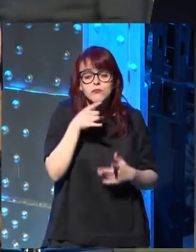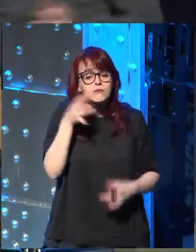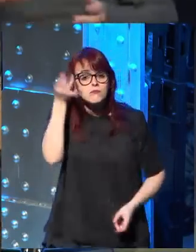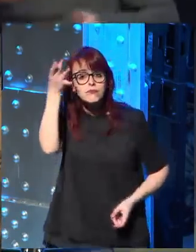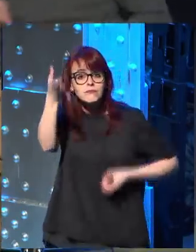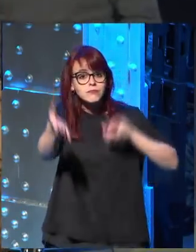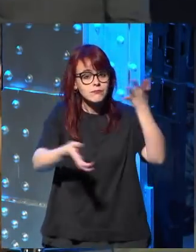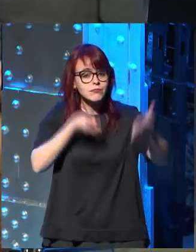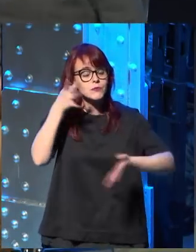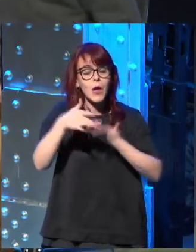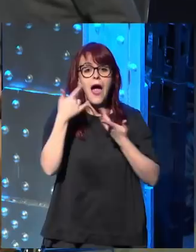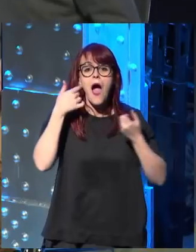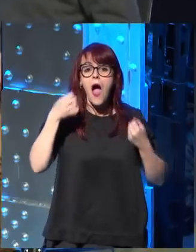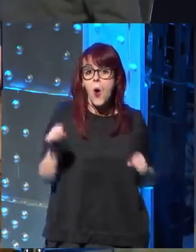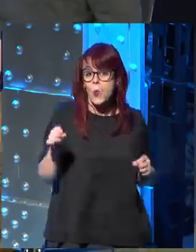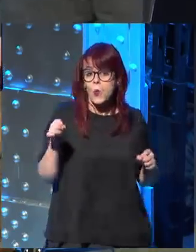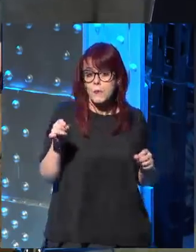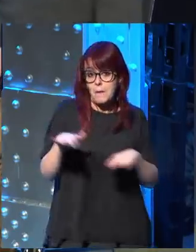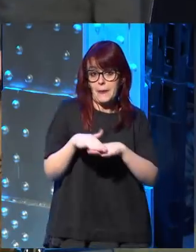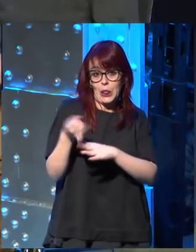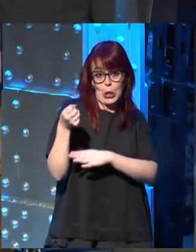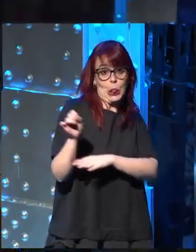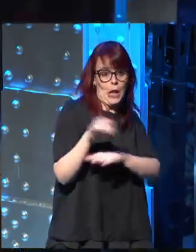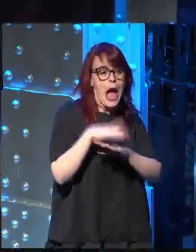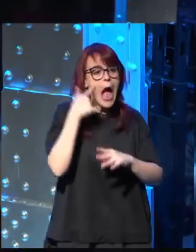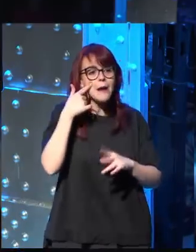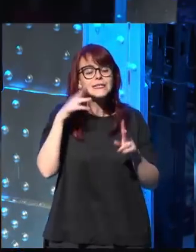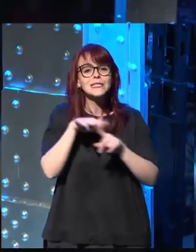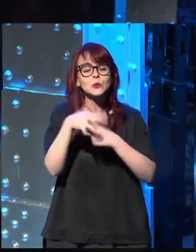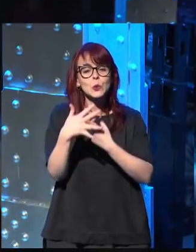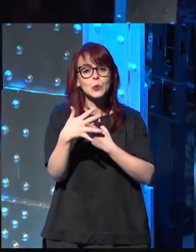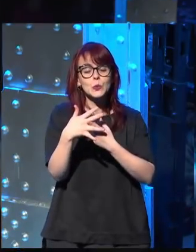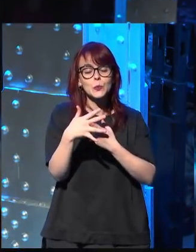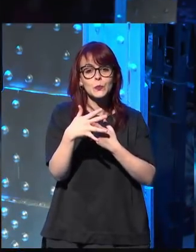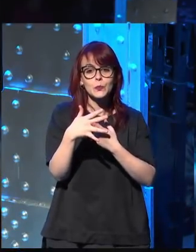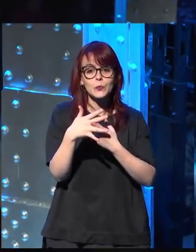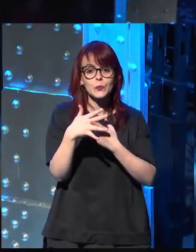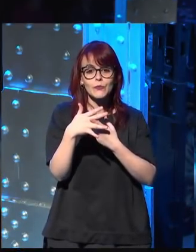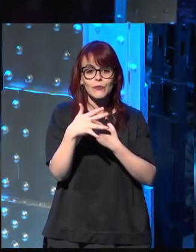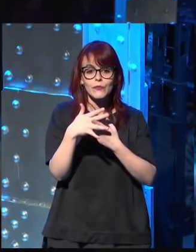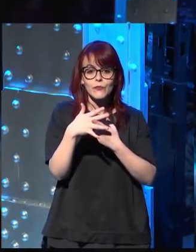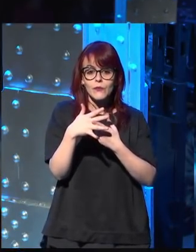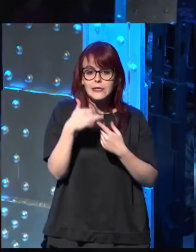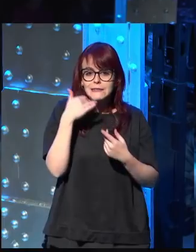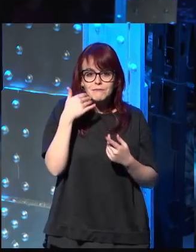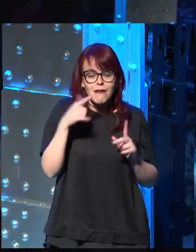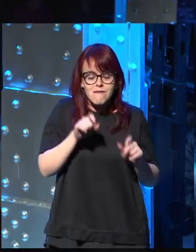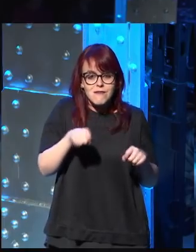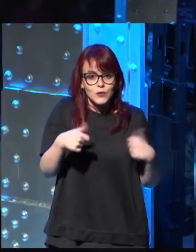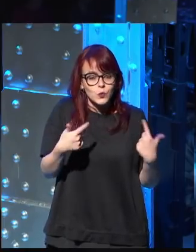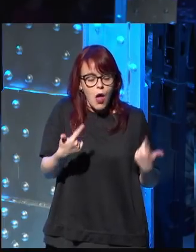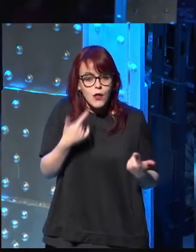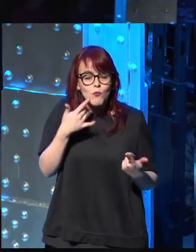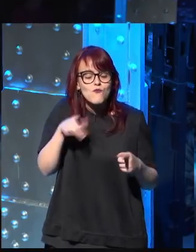surgiendo así, perdón que de la espalda, ¿no? Fue surgiendo así, era un instinto, ¿no? Como